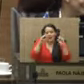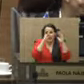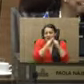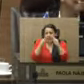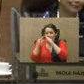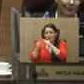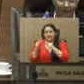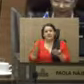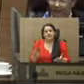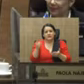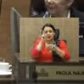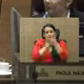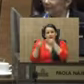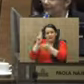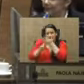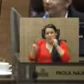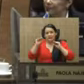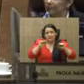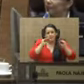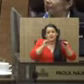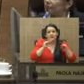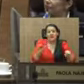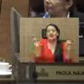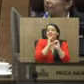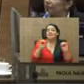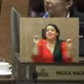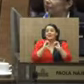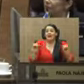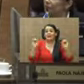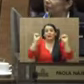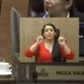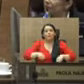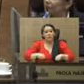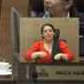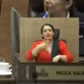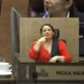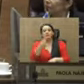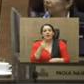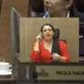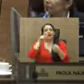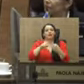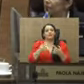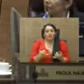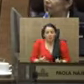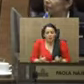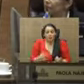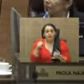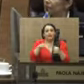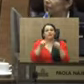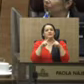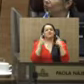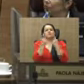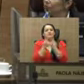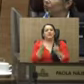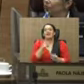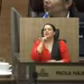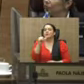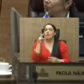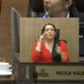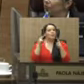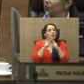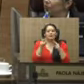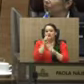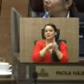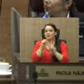enseñanza, pero nadie puede alegar a estas alturas del partido que desconocemos la situación